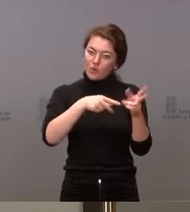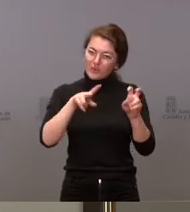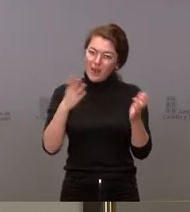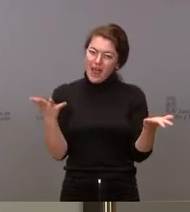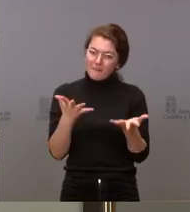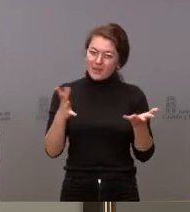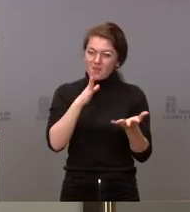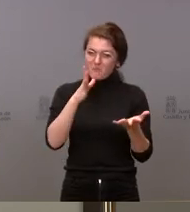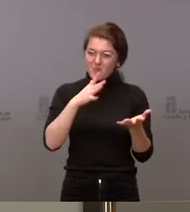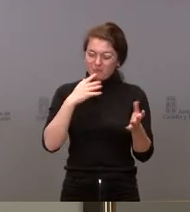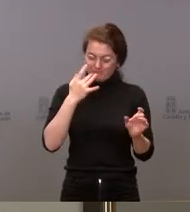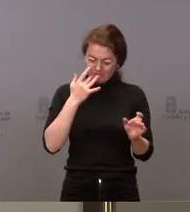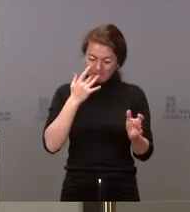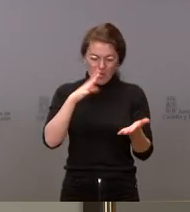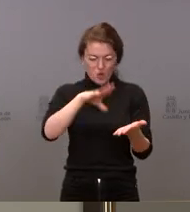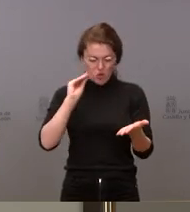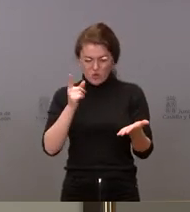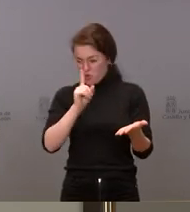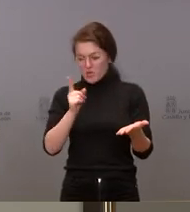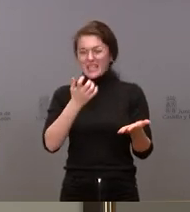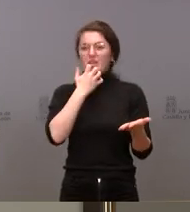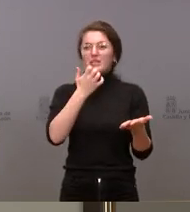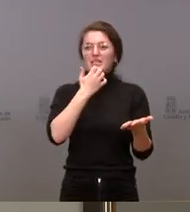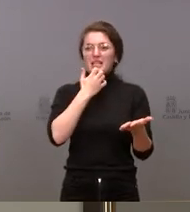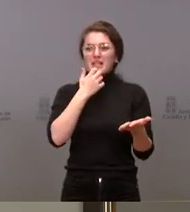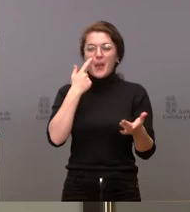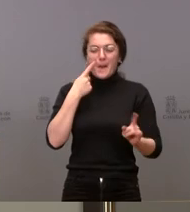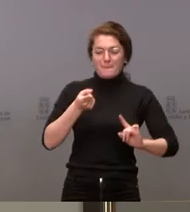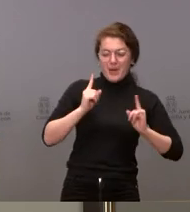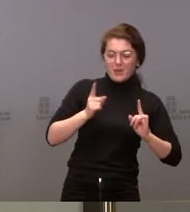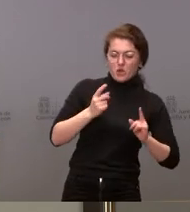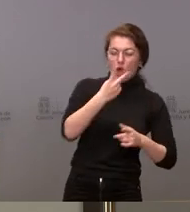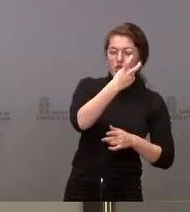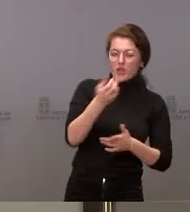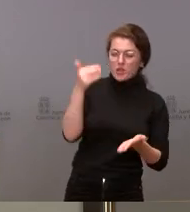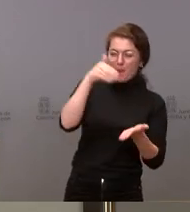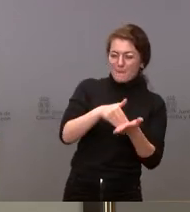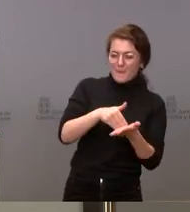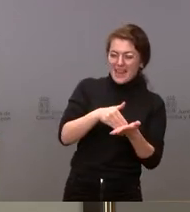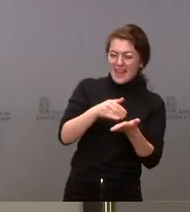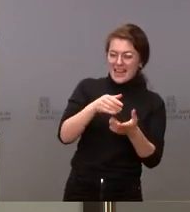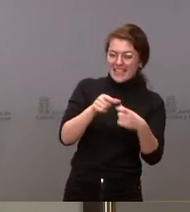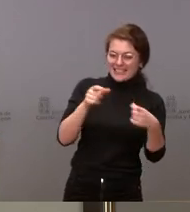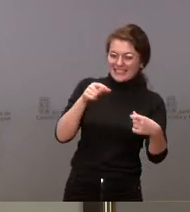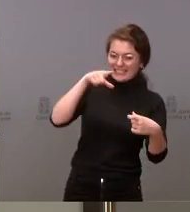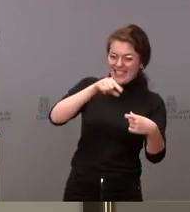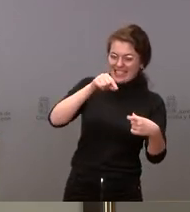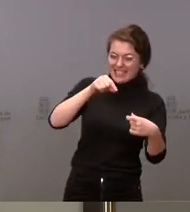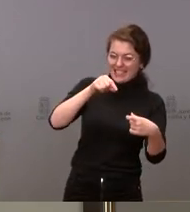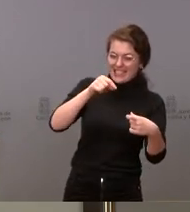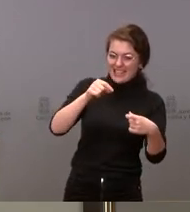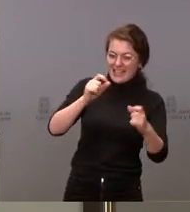acabo de entender por qué si usted prevé 200.000 tests da dinero para